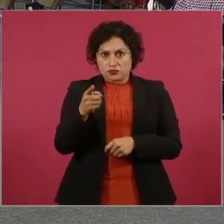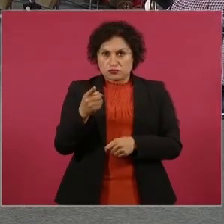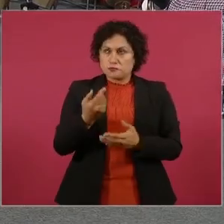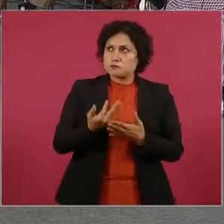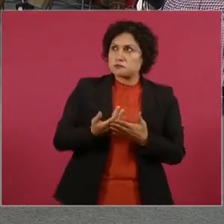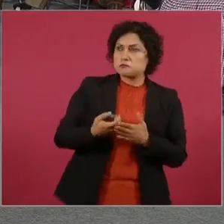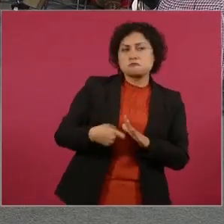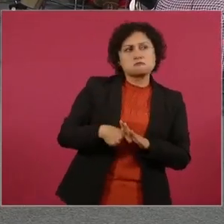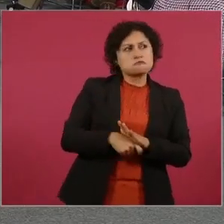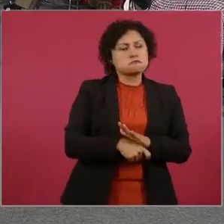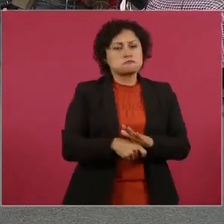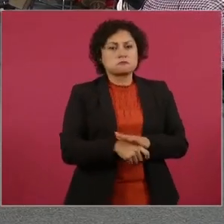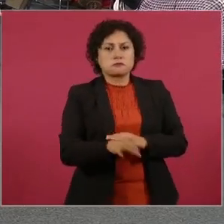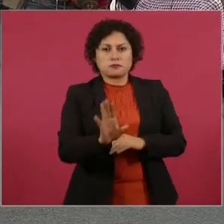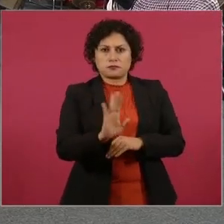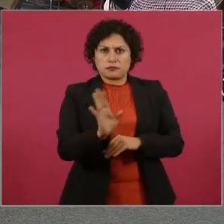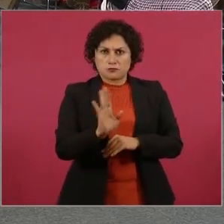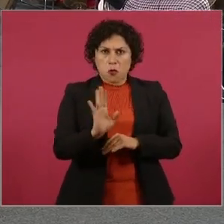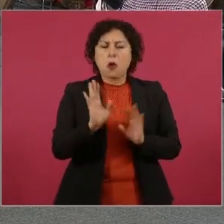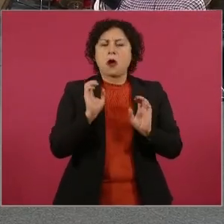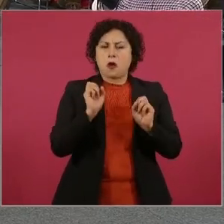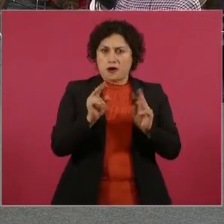cuando menos